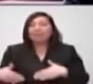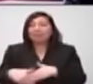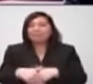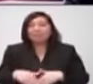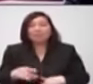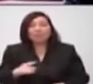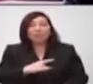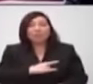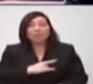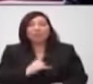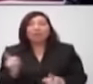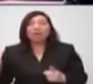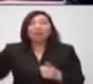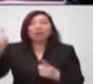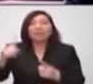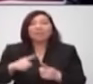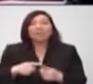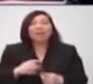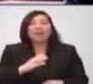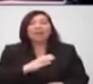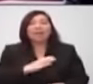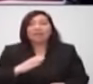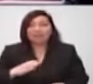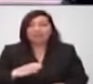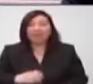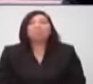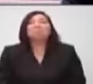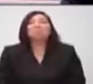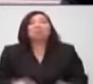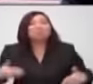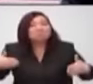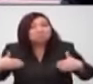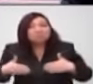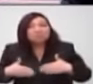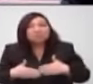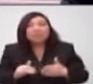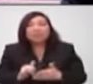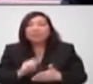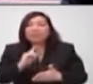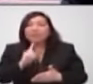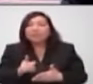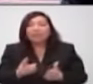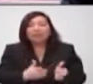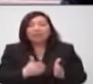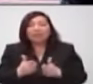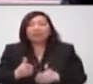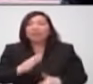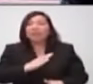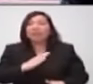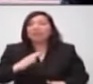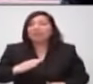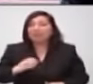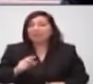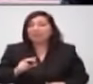Universitaria hacia la zona del Callao. Ya actualmente hay una vía expresa que está al lado del Callao,